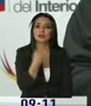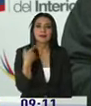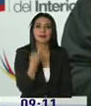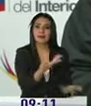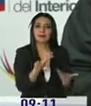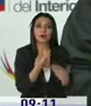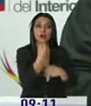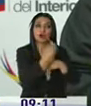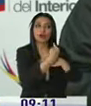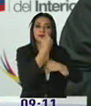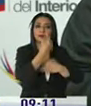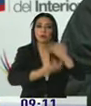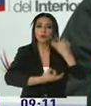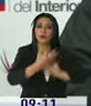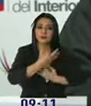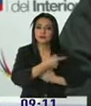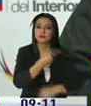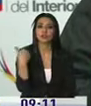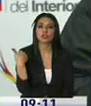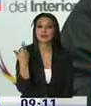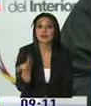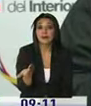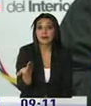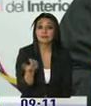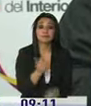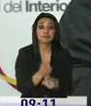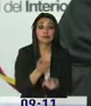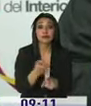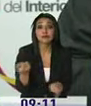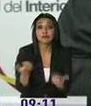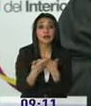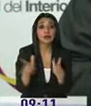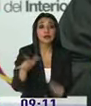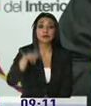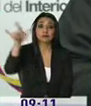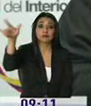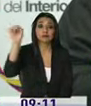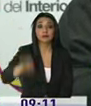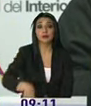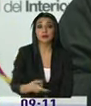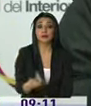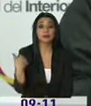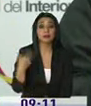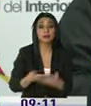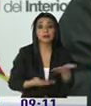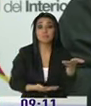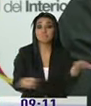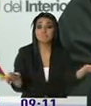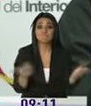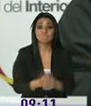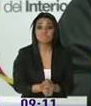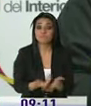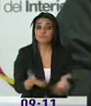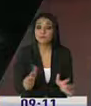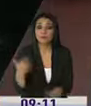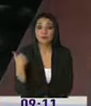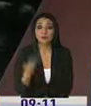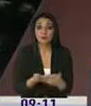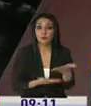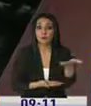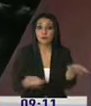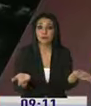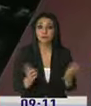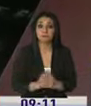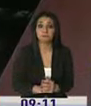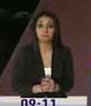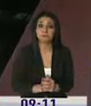documento, en este caso emitido por la autoridad competente, para poder hacer la detención. No existe el documento, nunca existió el documento. La